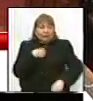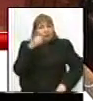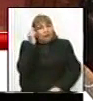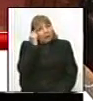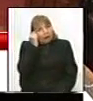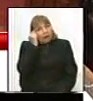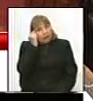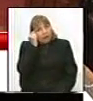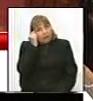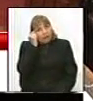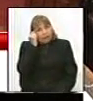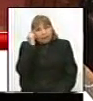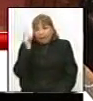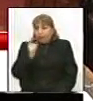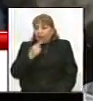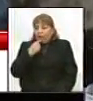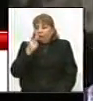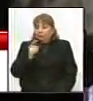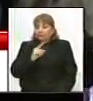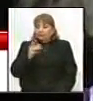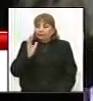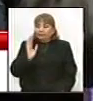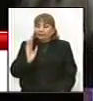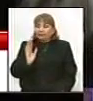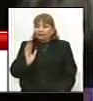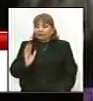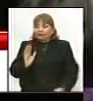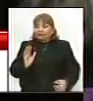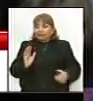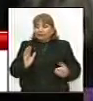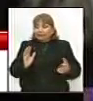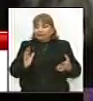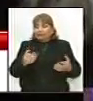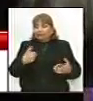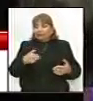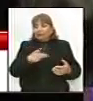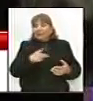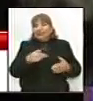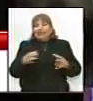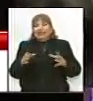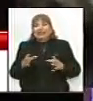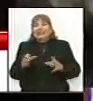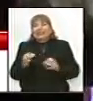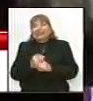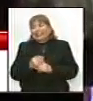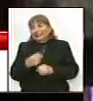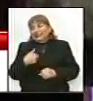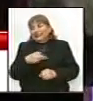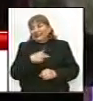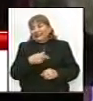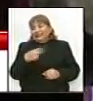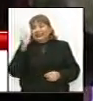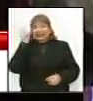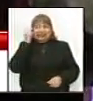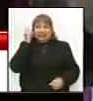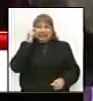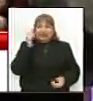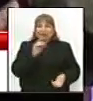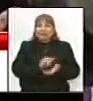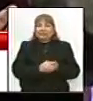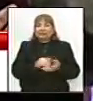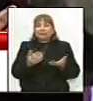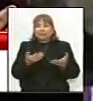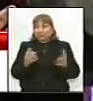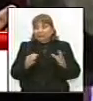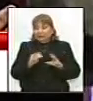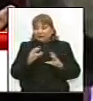siempre están, porque yo no estoy de acuerdo con la bicameralidad, pero bueno, si estamos pensando en crear esta